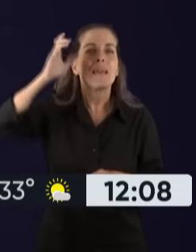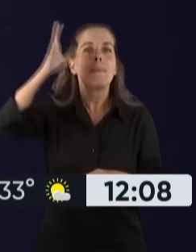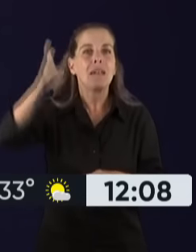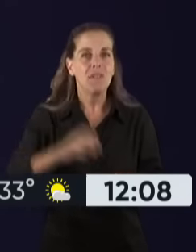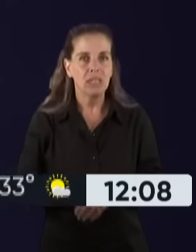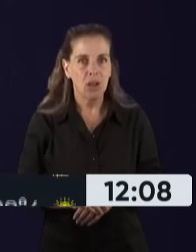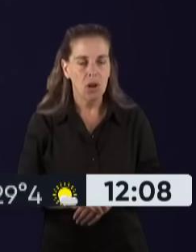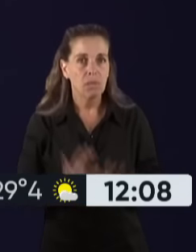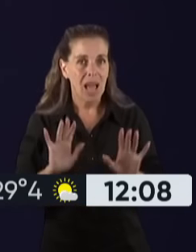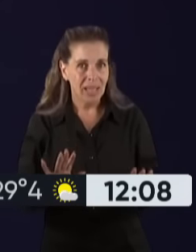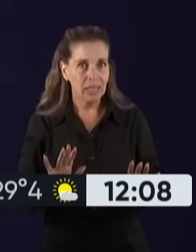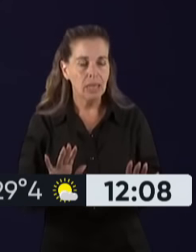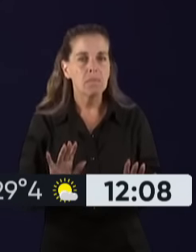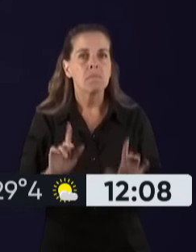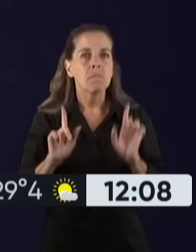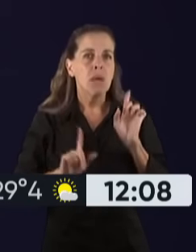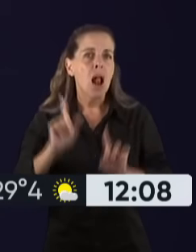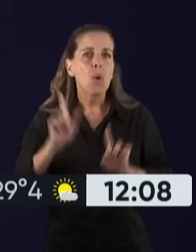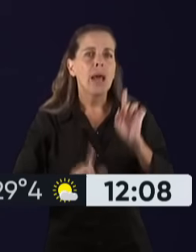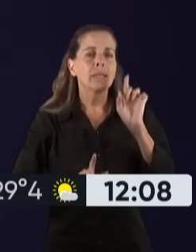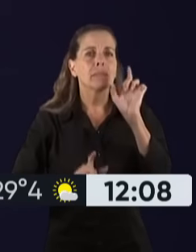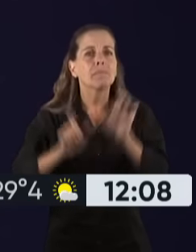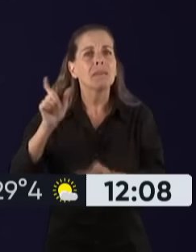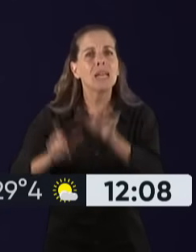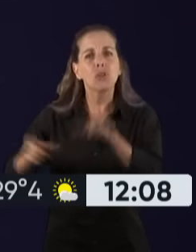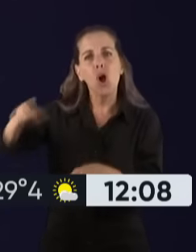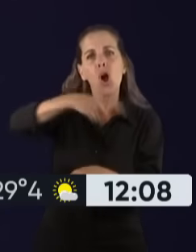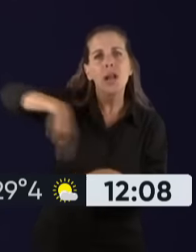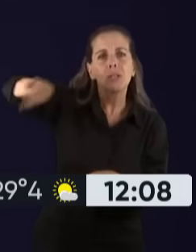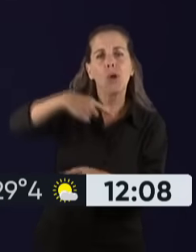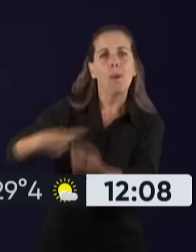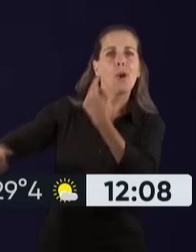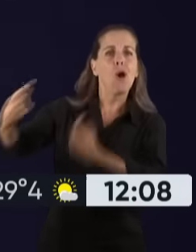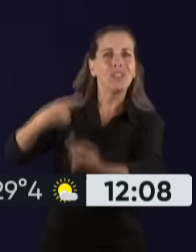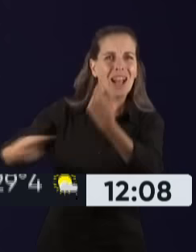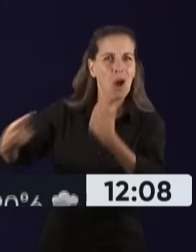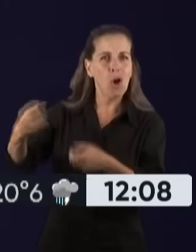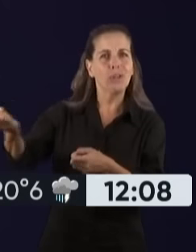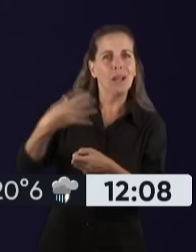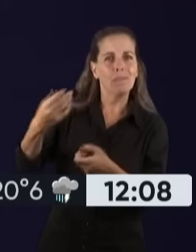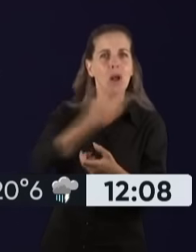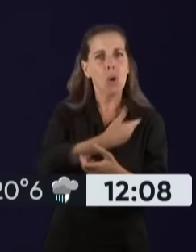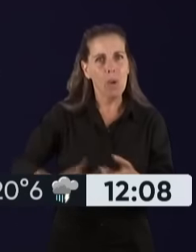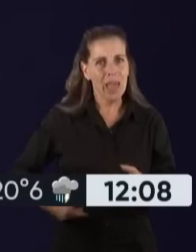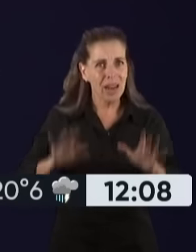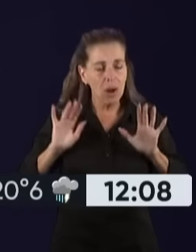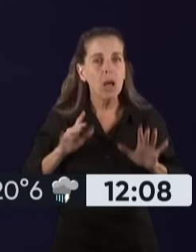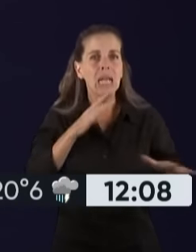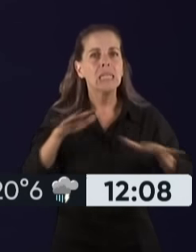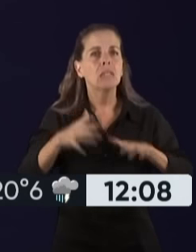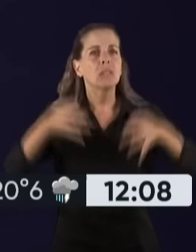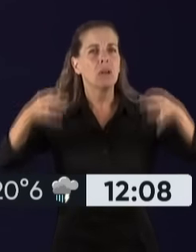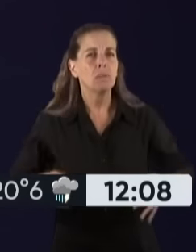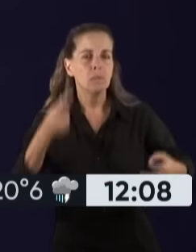que algunos hasta aquí solo se dedican a tejer conspiraciones la realidad marca